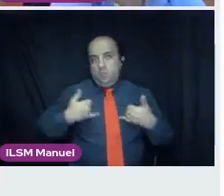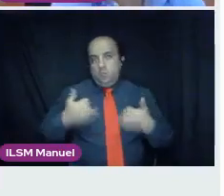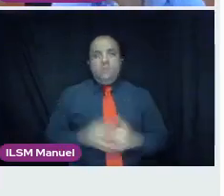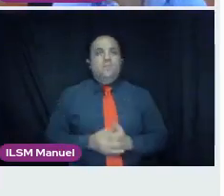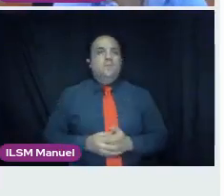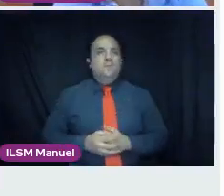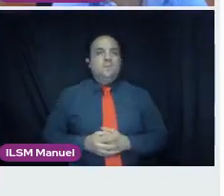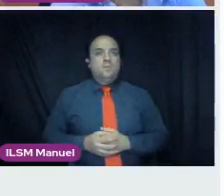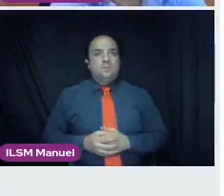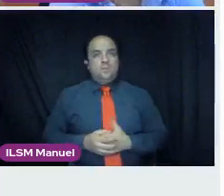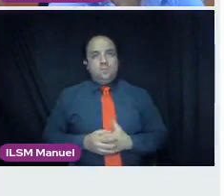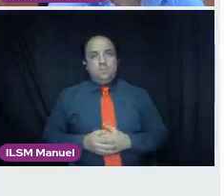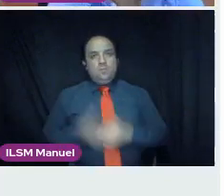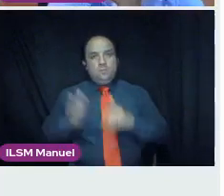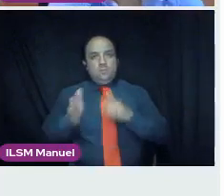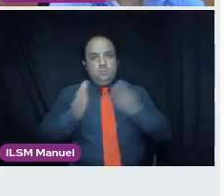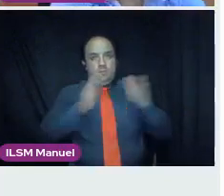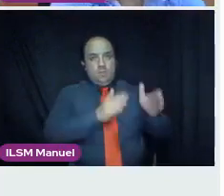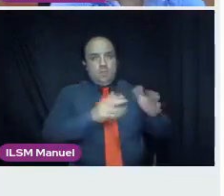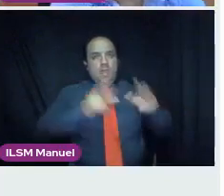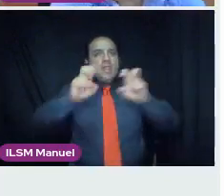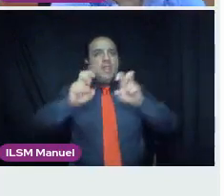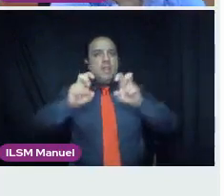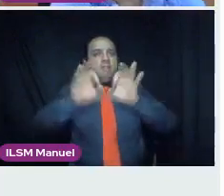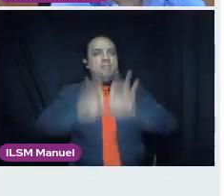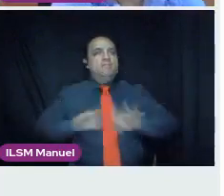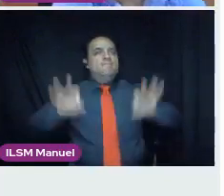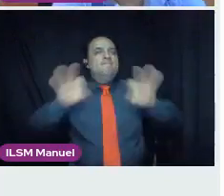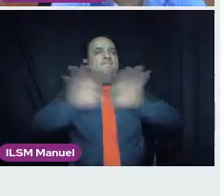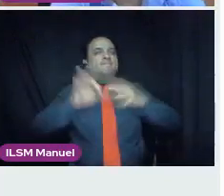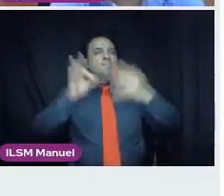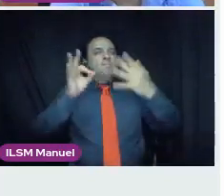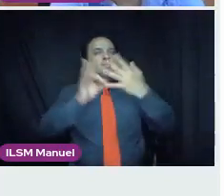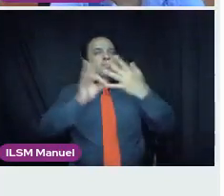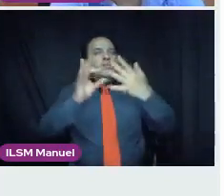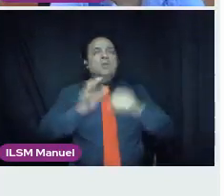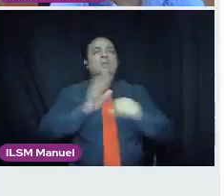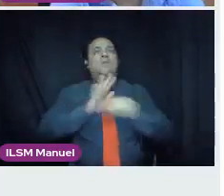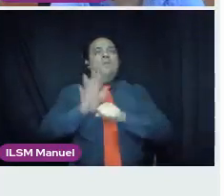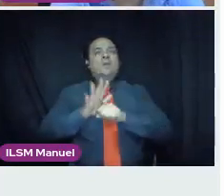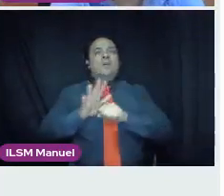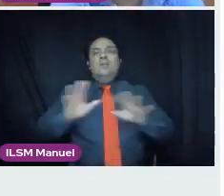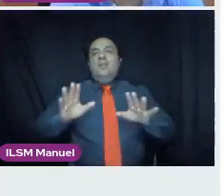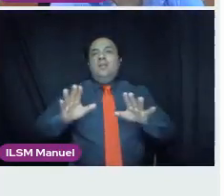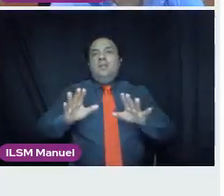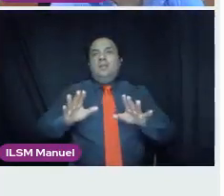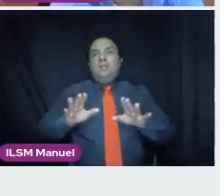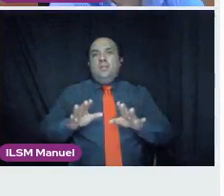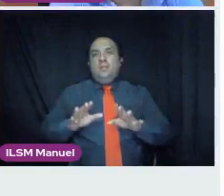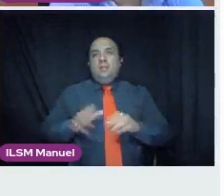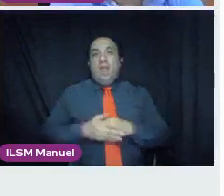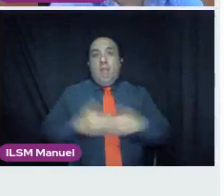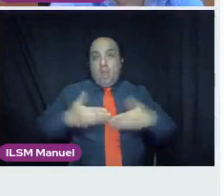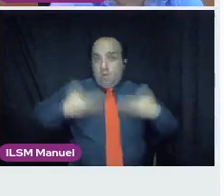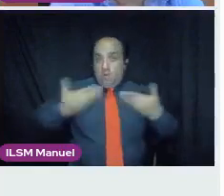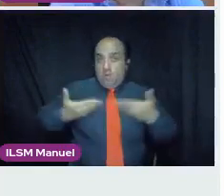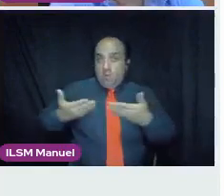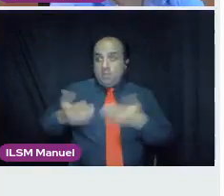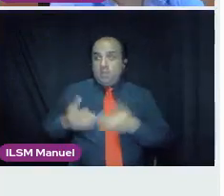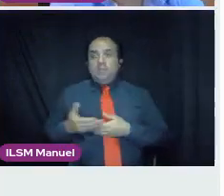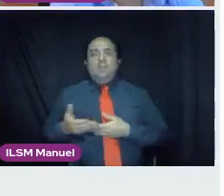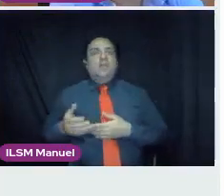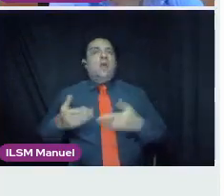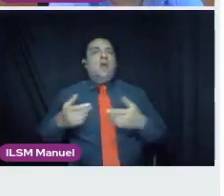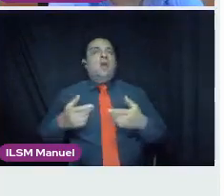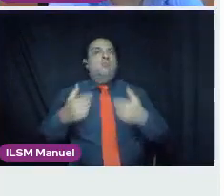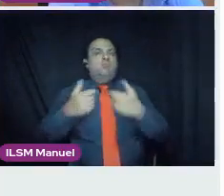Otro de los puntos importantes es la actitud de cooperación y confianza que puede haber entre los docentes